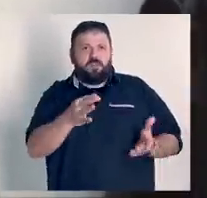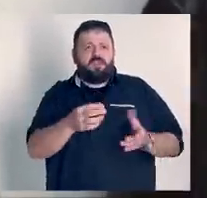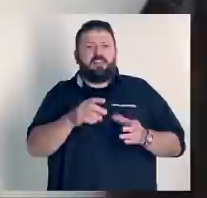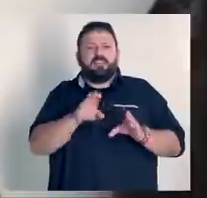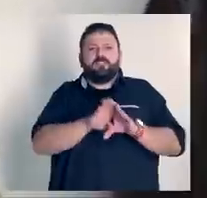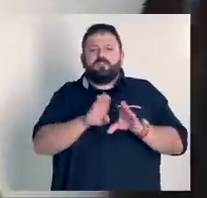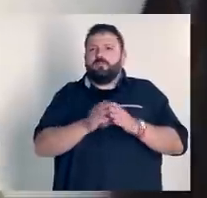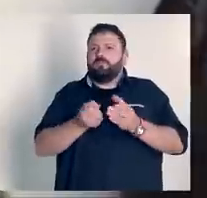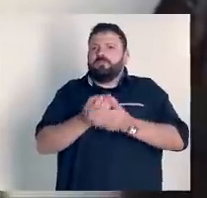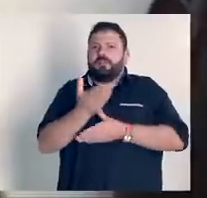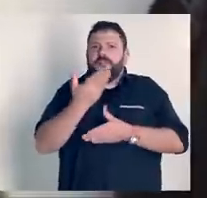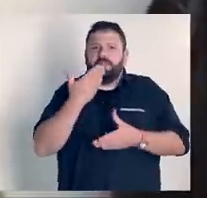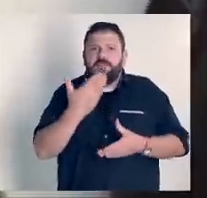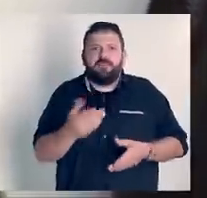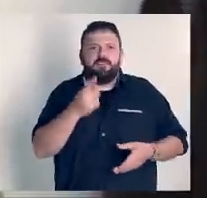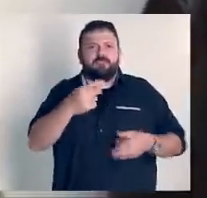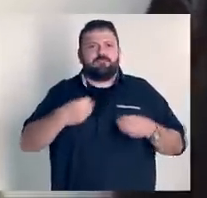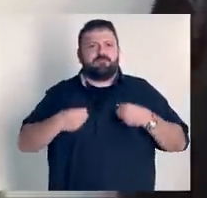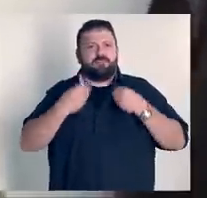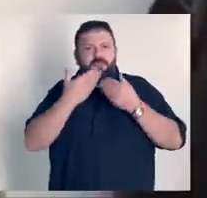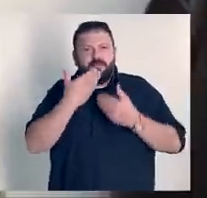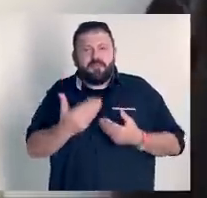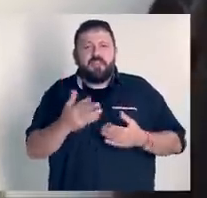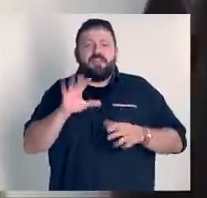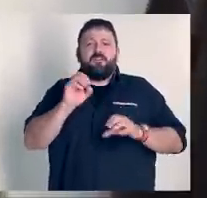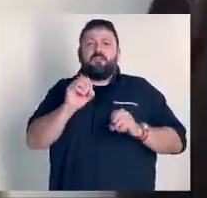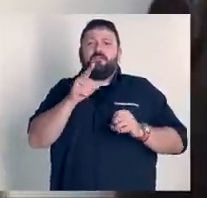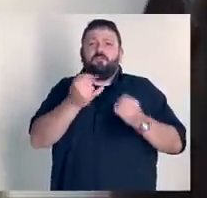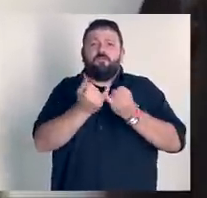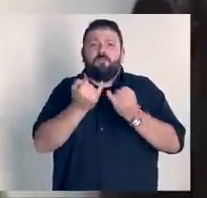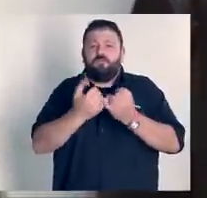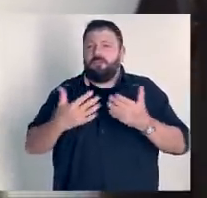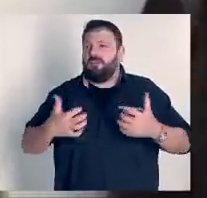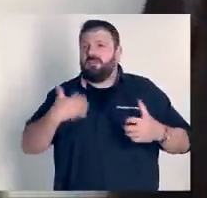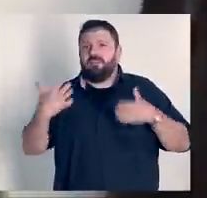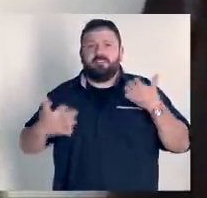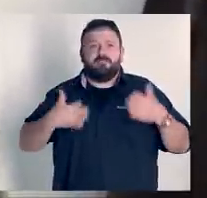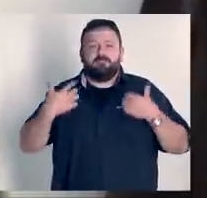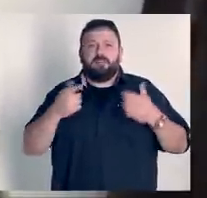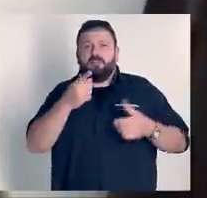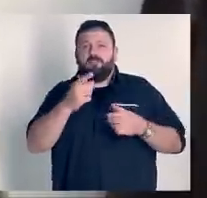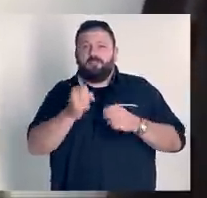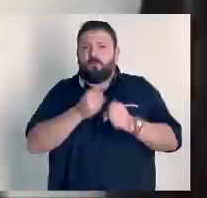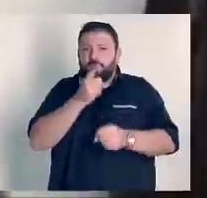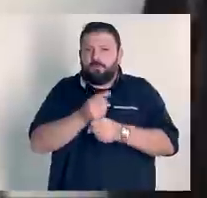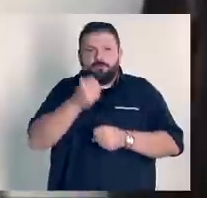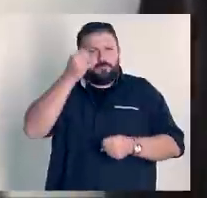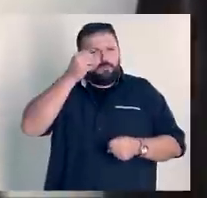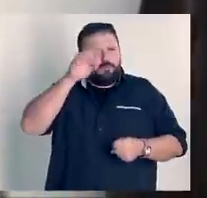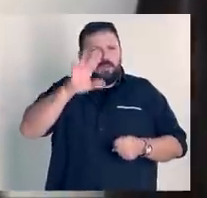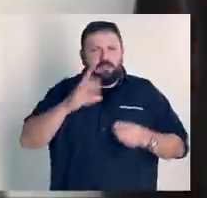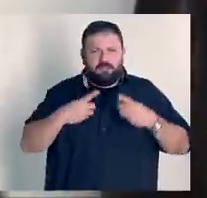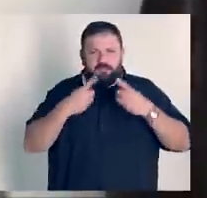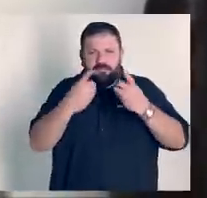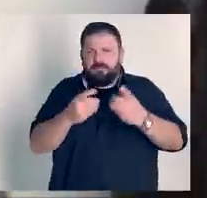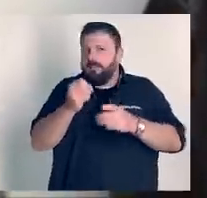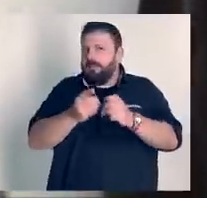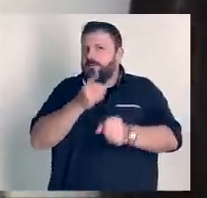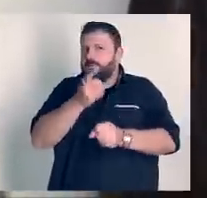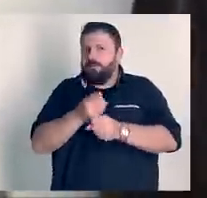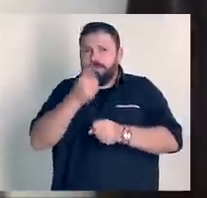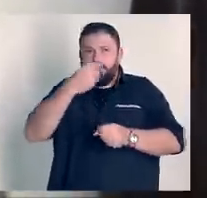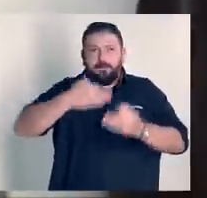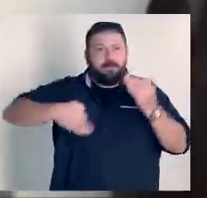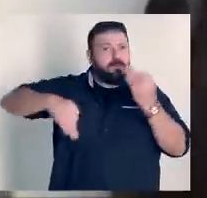de confort, o simplemente porque está desesperado y está buscando una oportunidad. OmniLife es la oportunidad perfecta para toda esa gente que